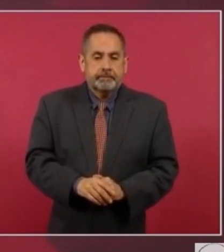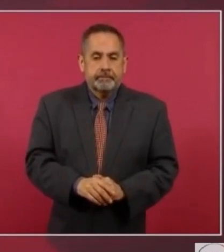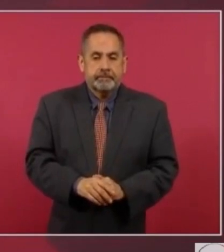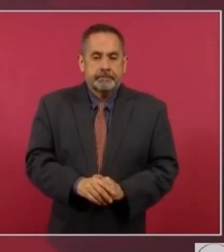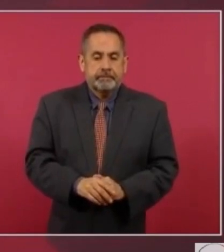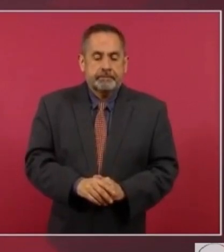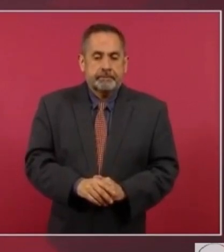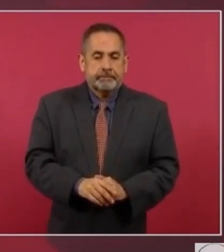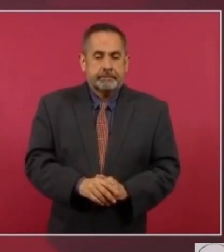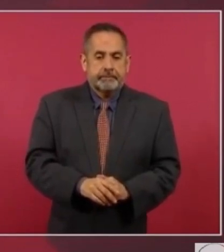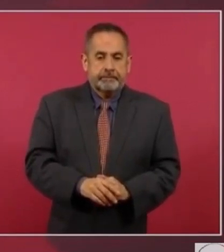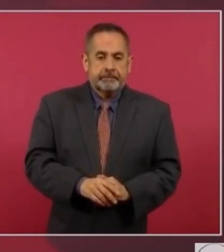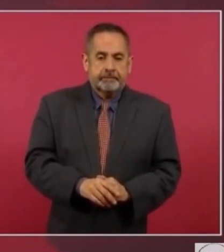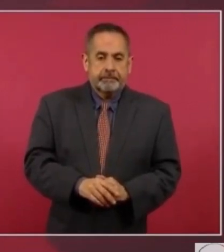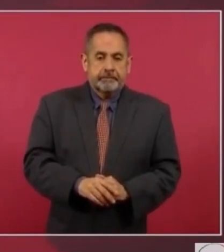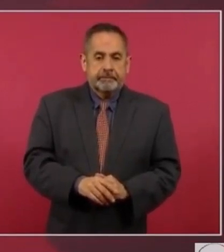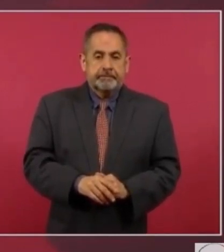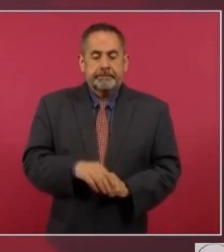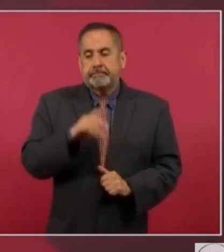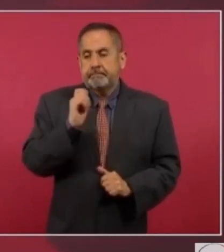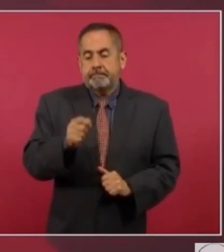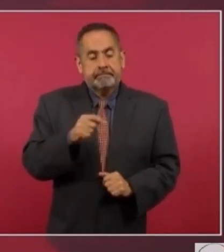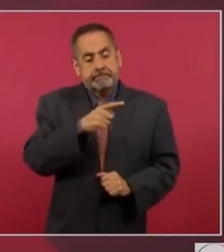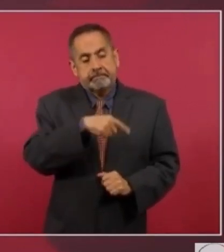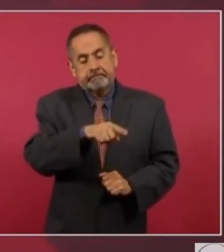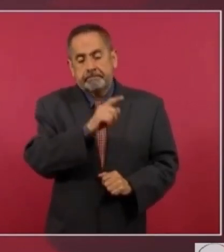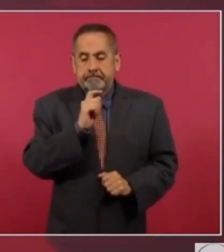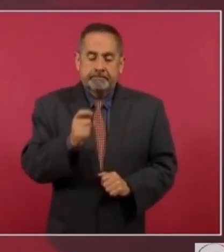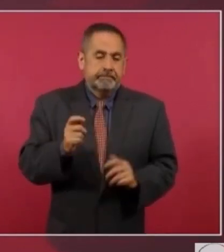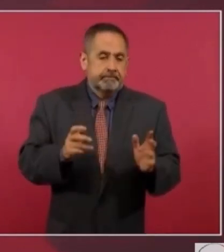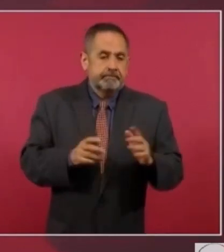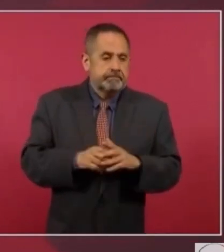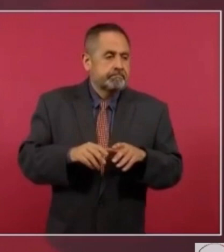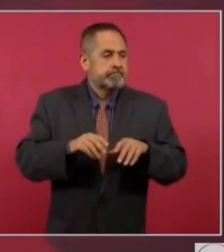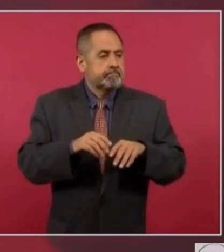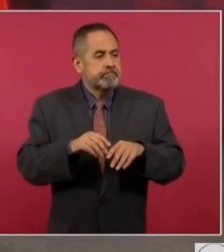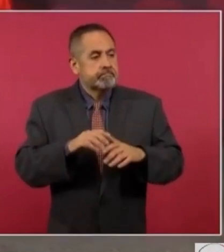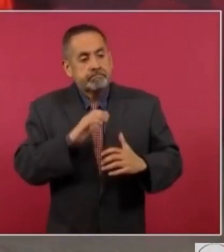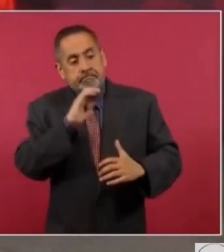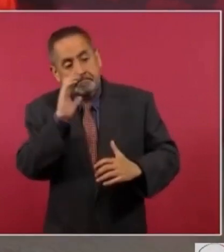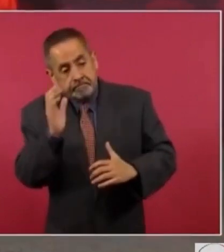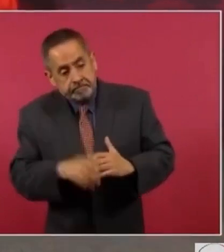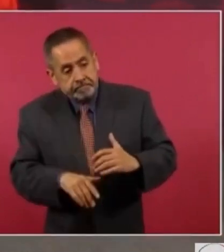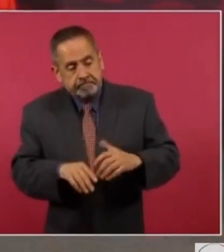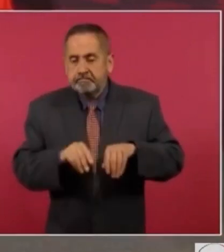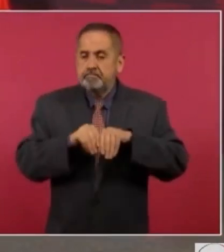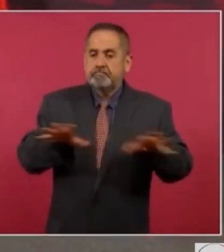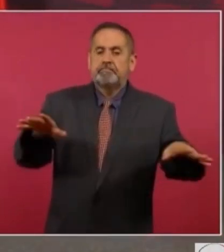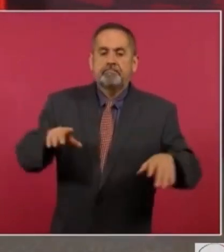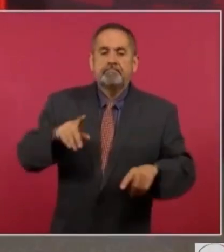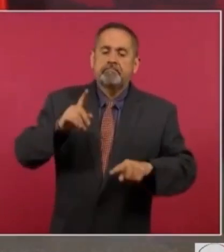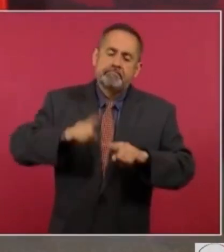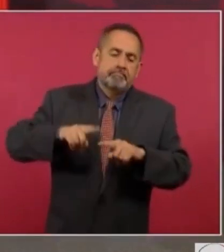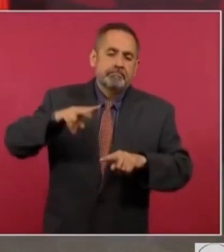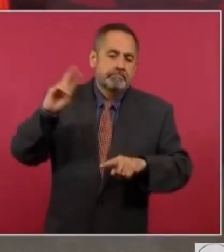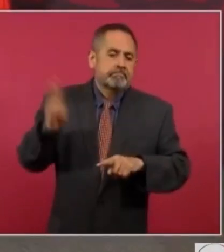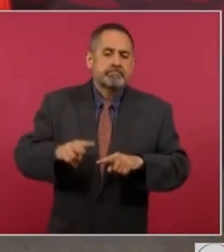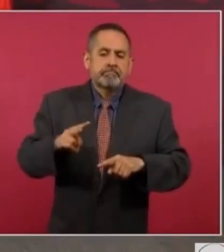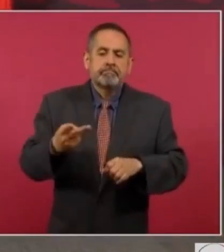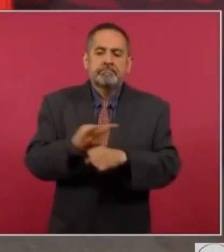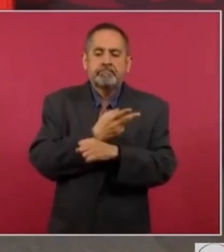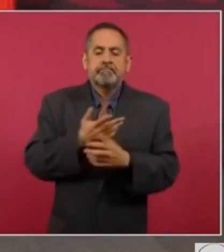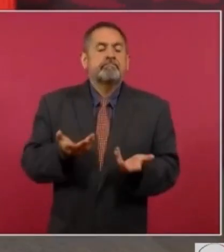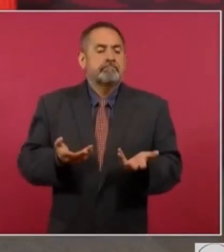y se tiene que conocer la verdad.